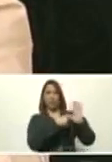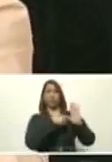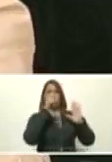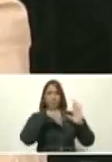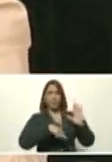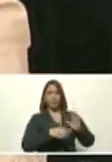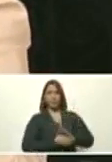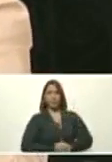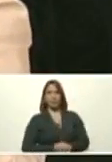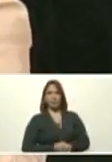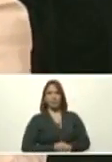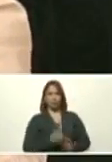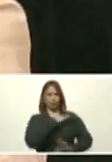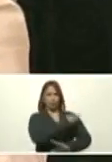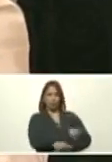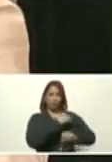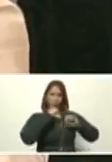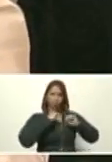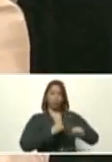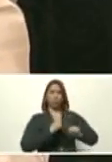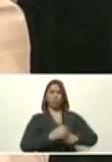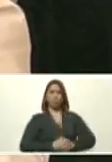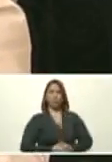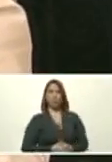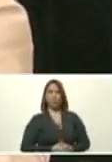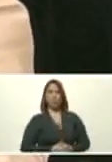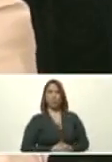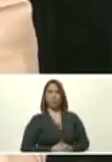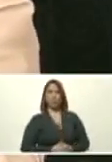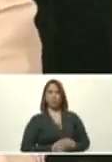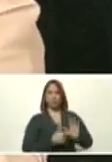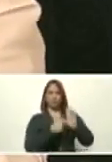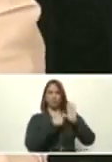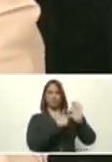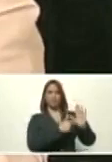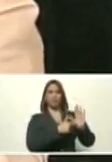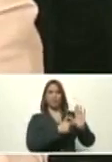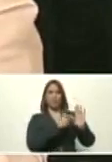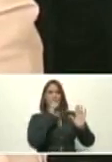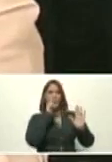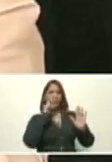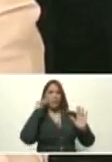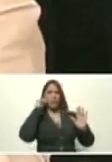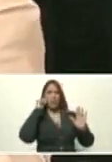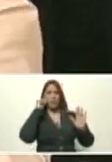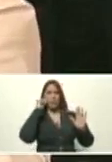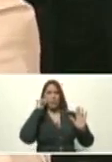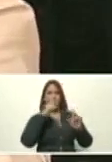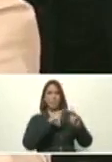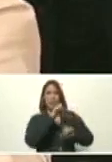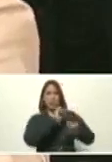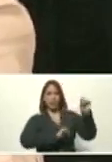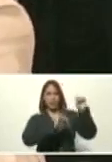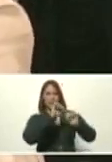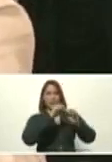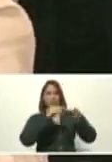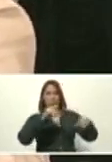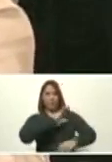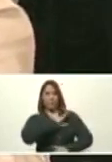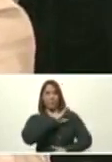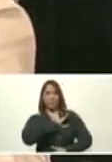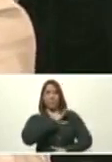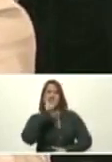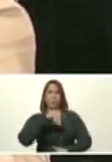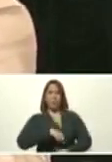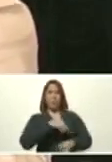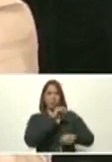también la valentía, esa que obtuvo y demostró José Félix Rivas para defender las tierras, para defender